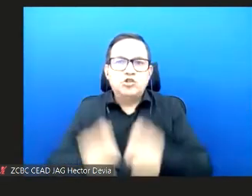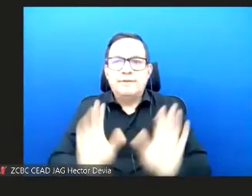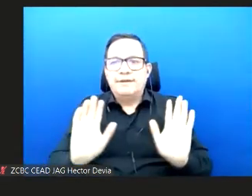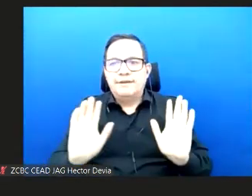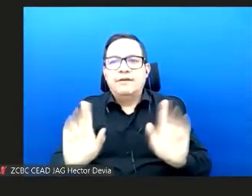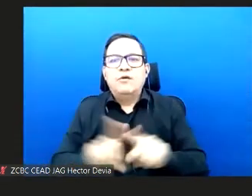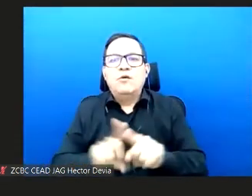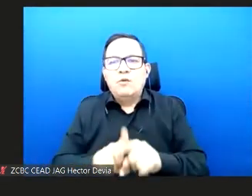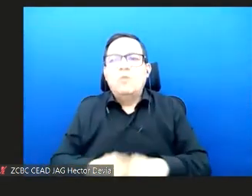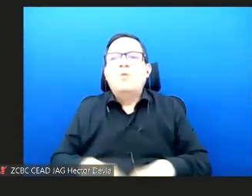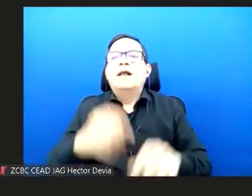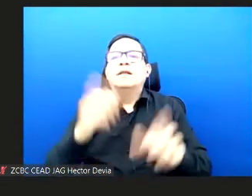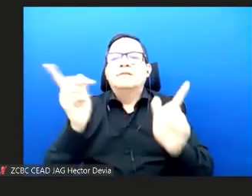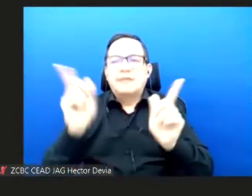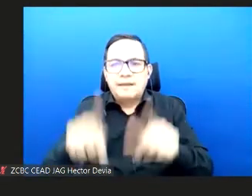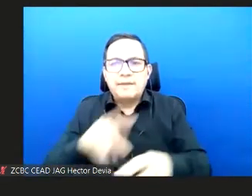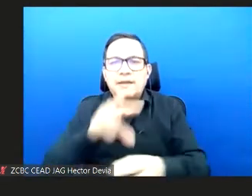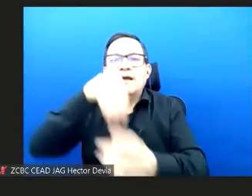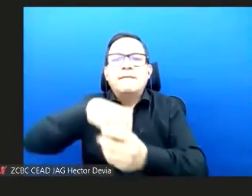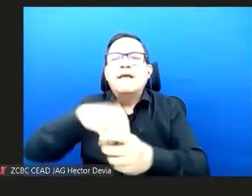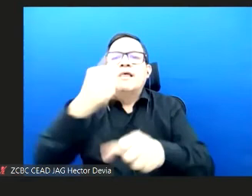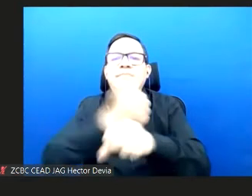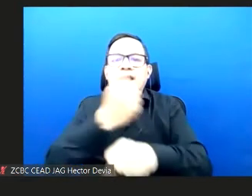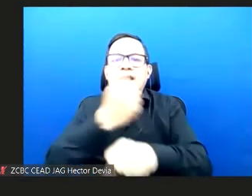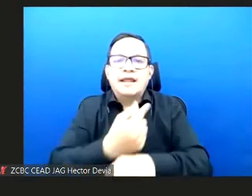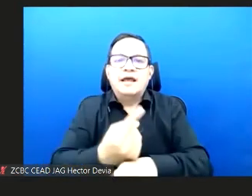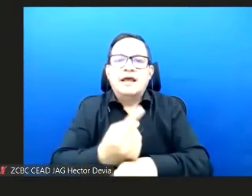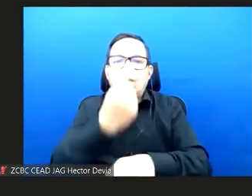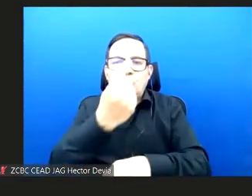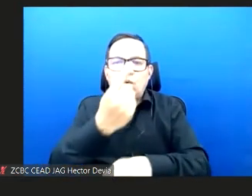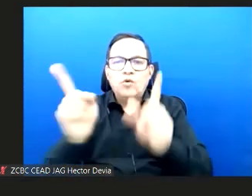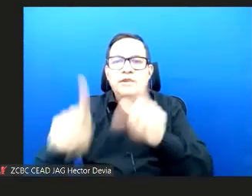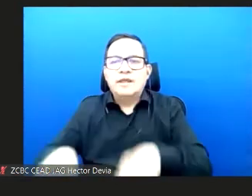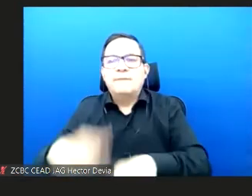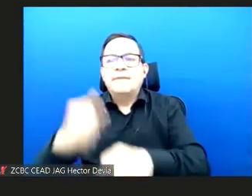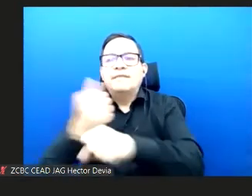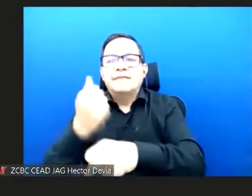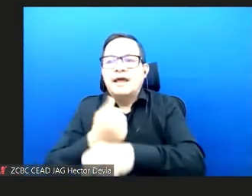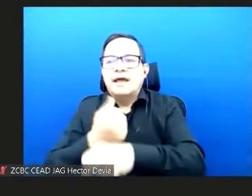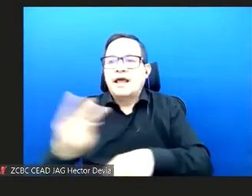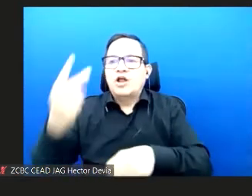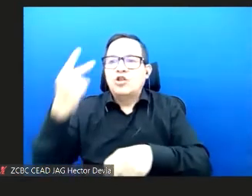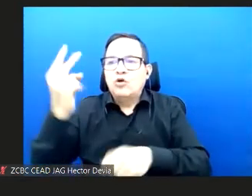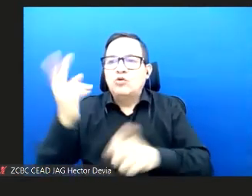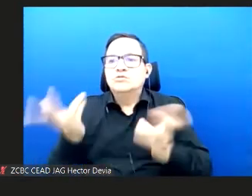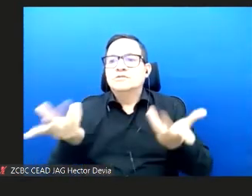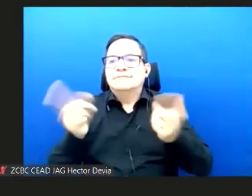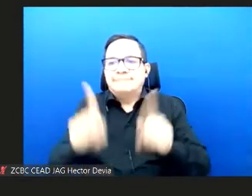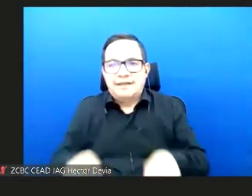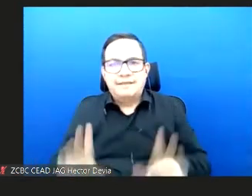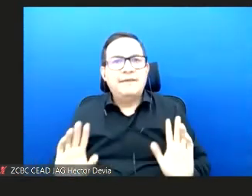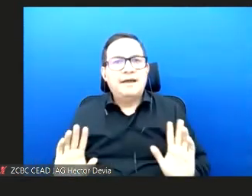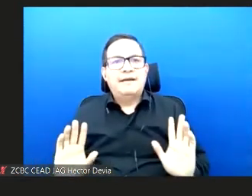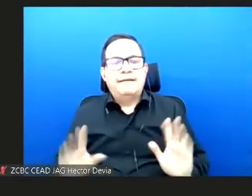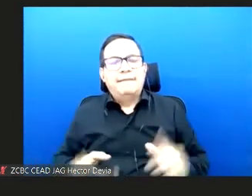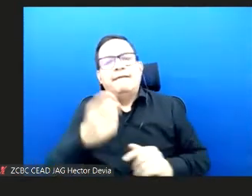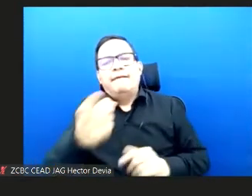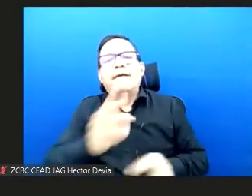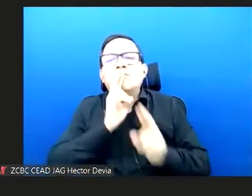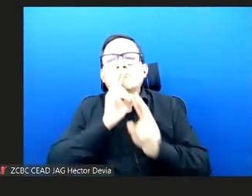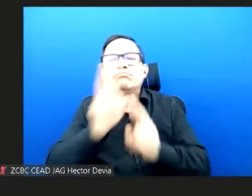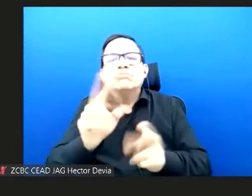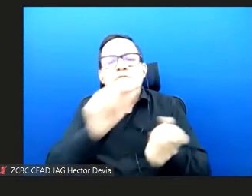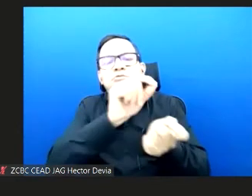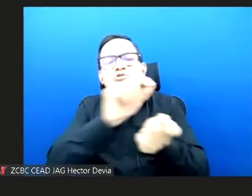tarea 1 y que presentaron la tarea 2 también, que presentaron las dos tareas. El resultado de la sumatoria de